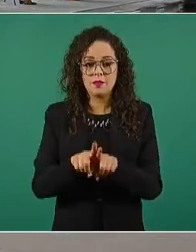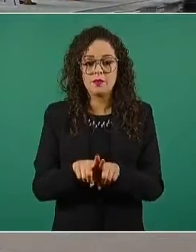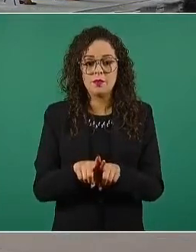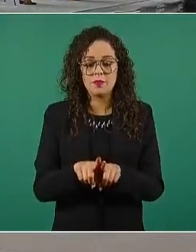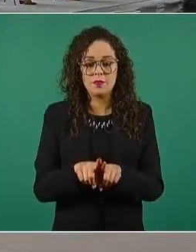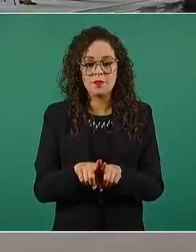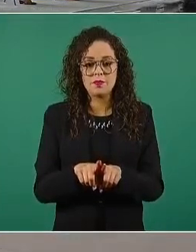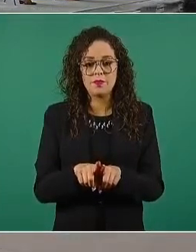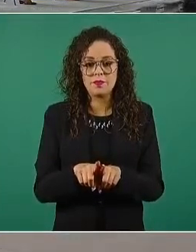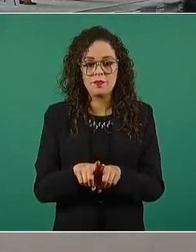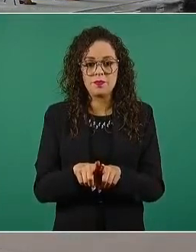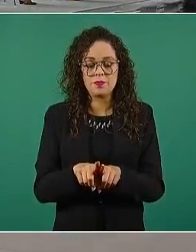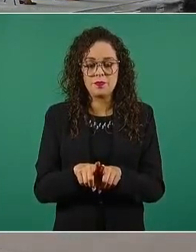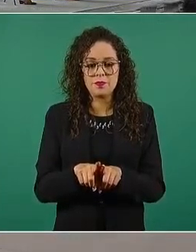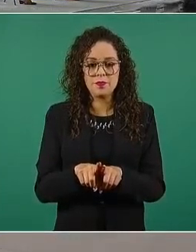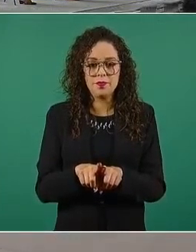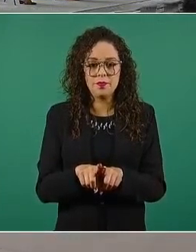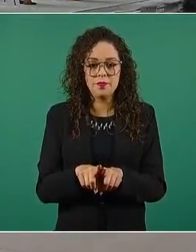También